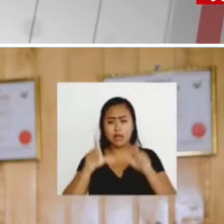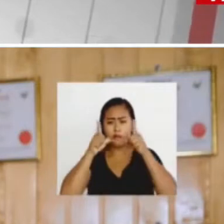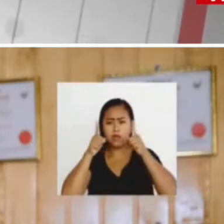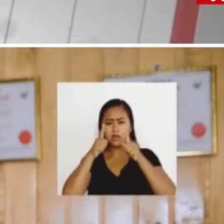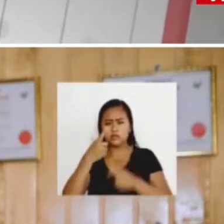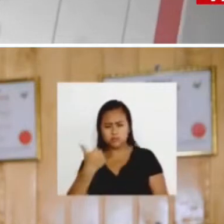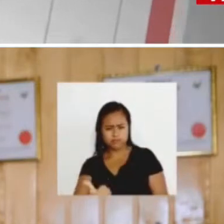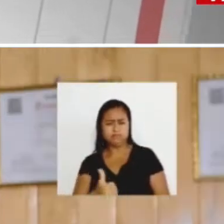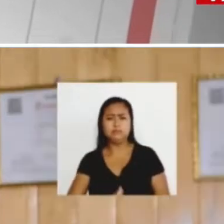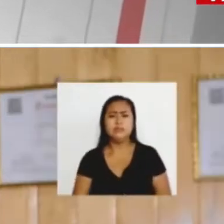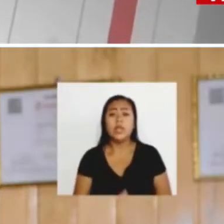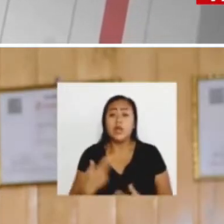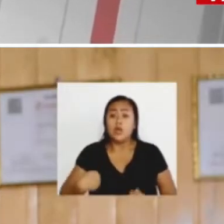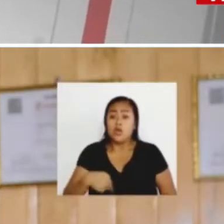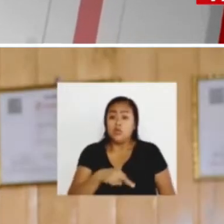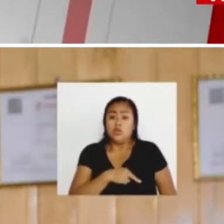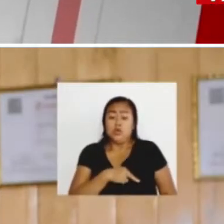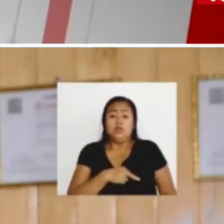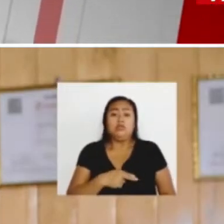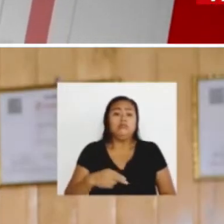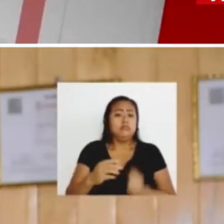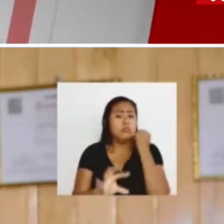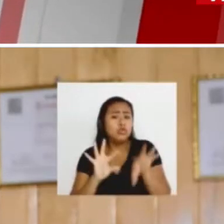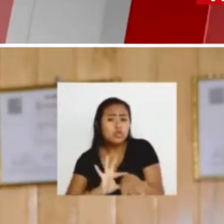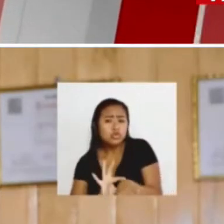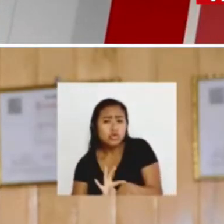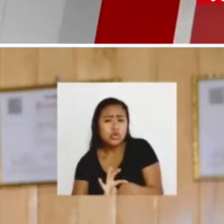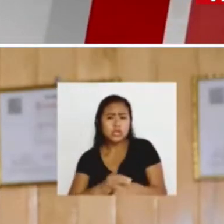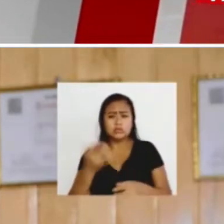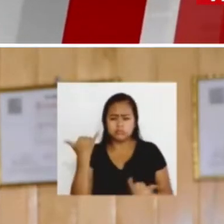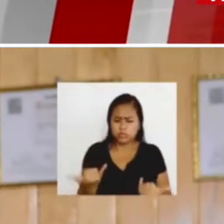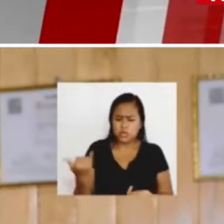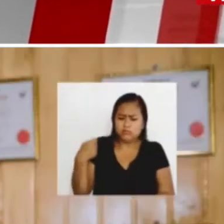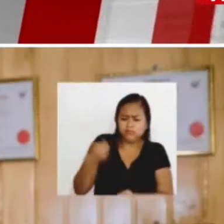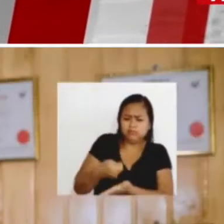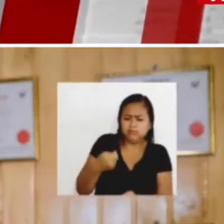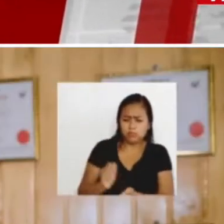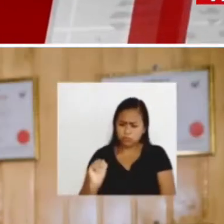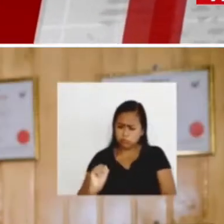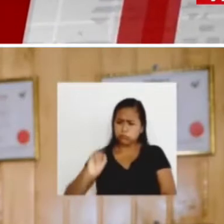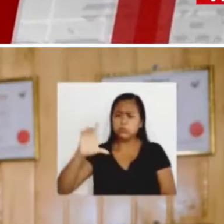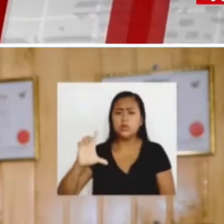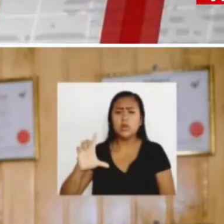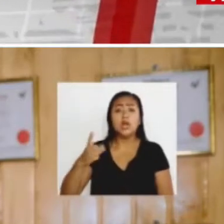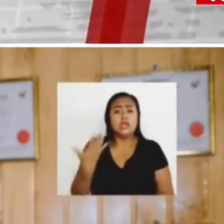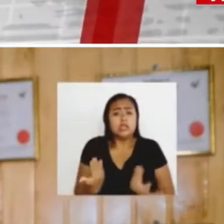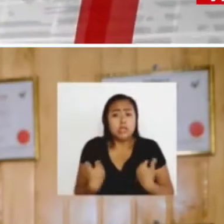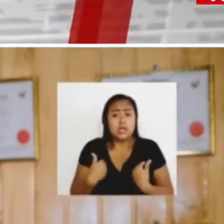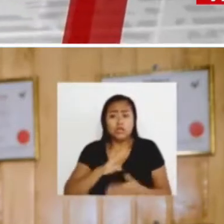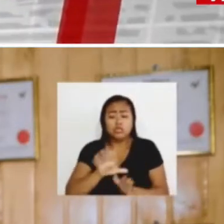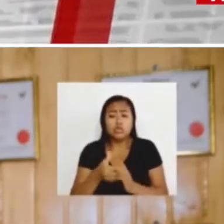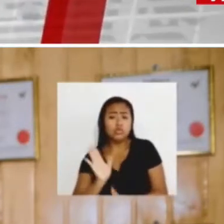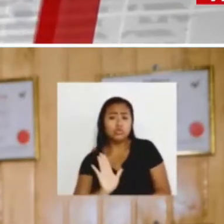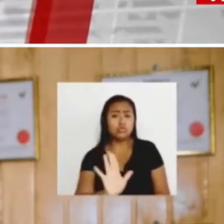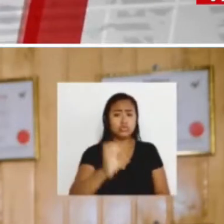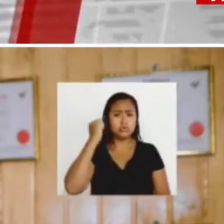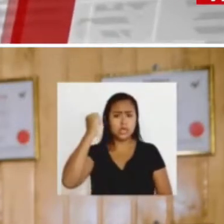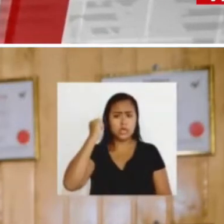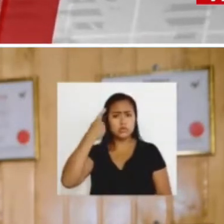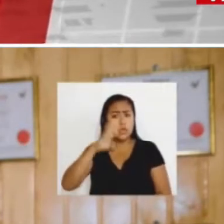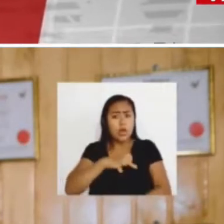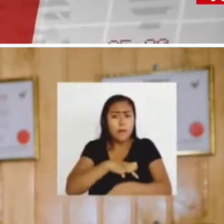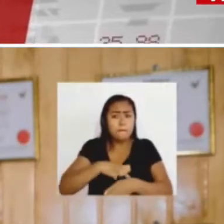Hugo, no solamente gente se ha adjudicado indebidamente, ya aprovechando su cargo. También, mira, tú te acuerdas,